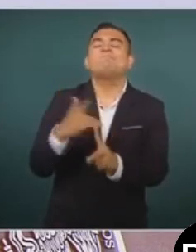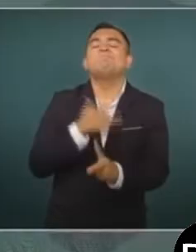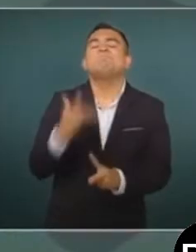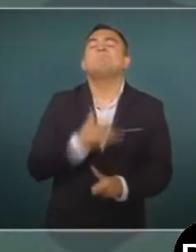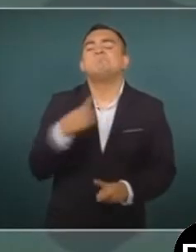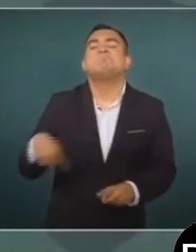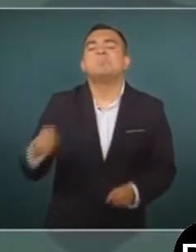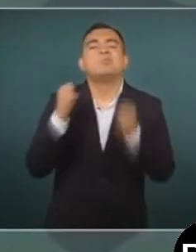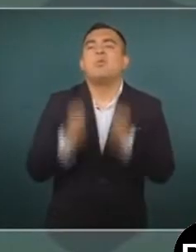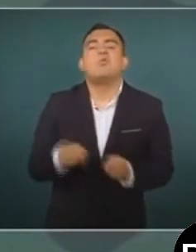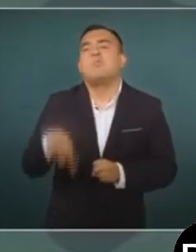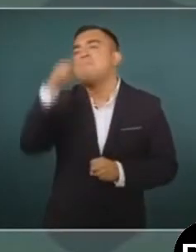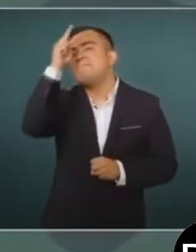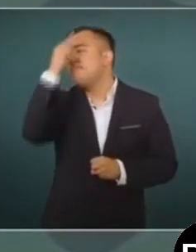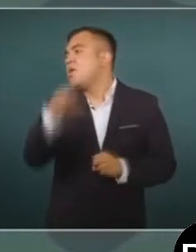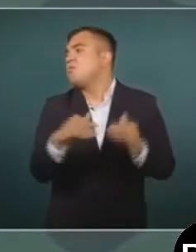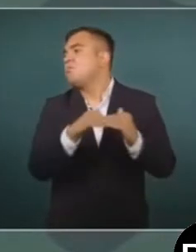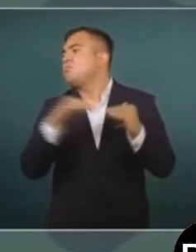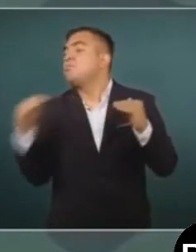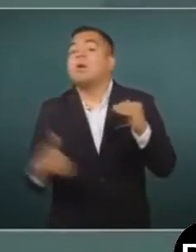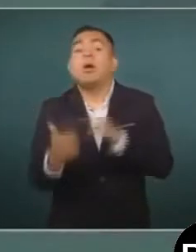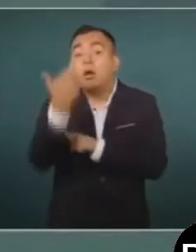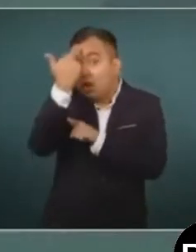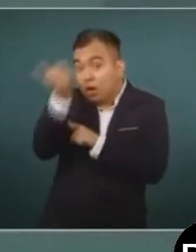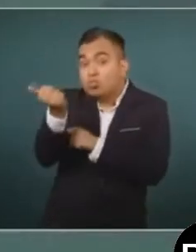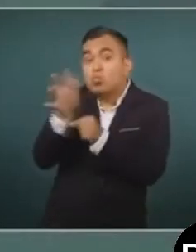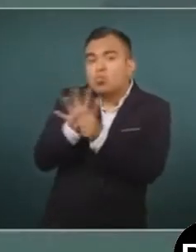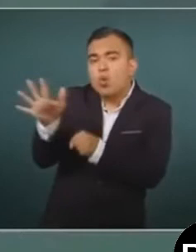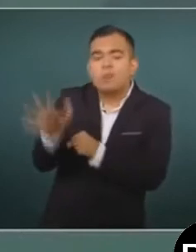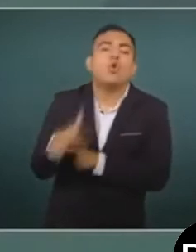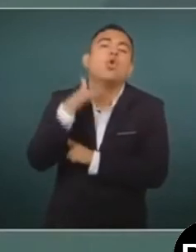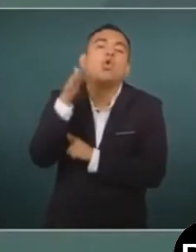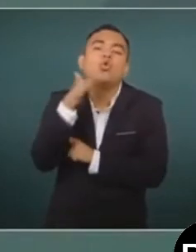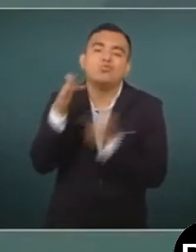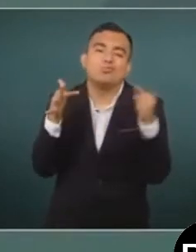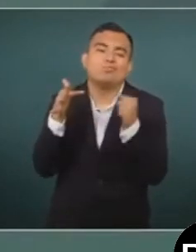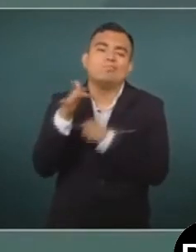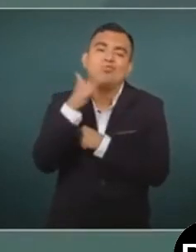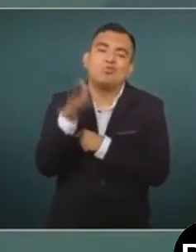profunda desigualdad que hay en México se le debe a la corrupción,